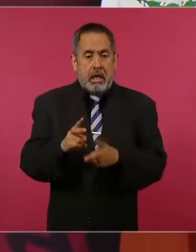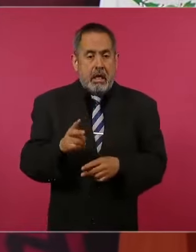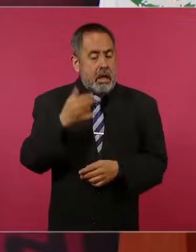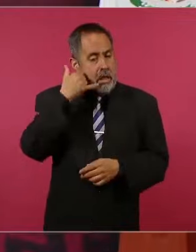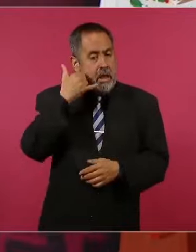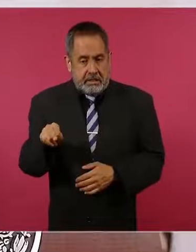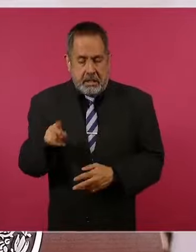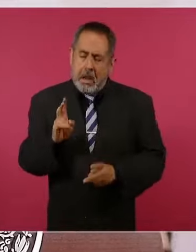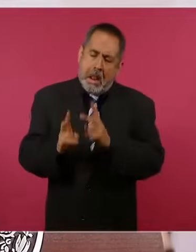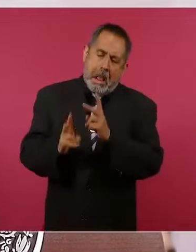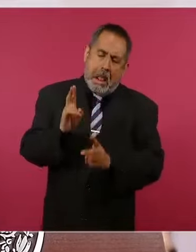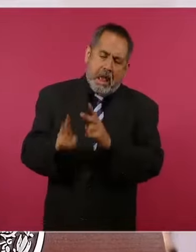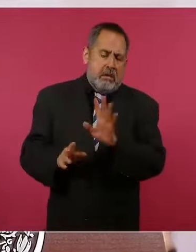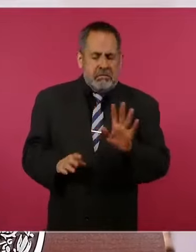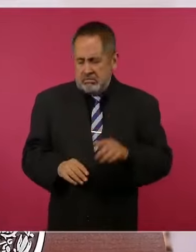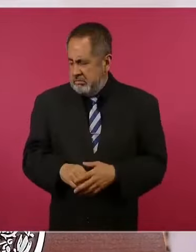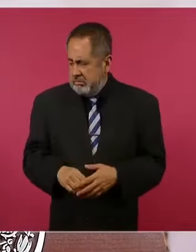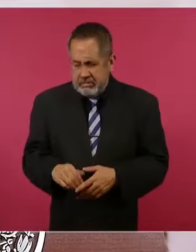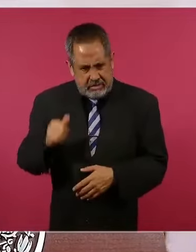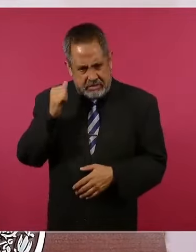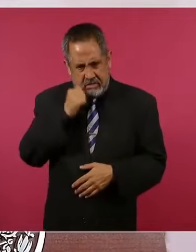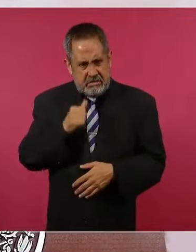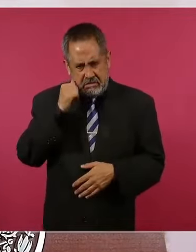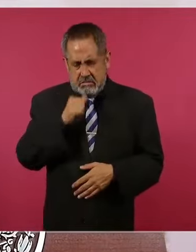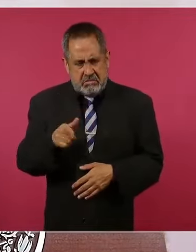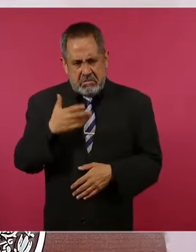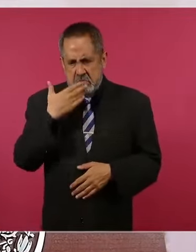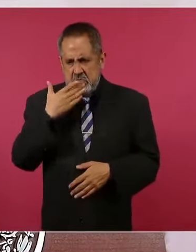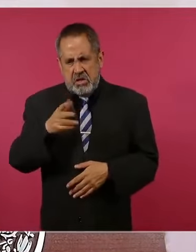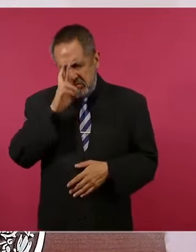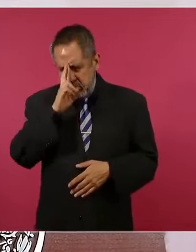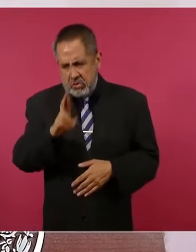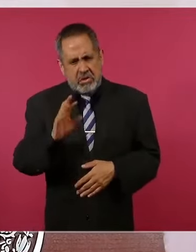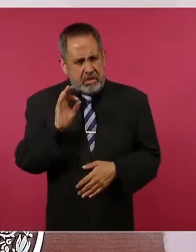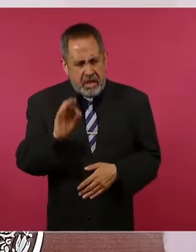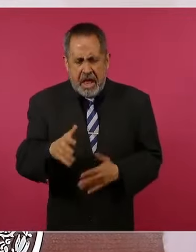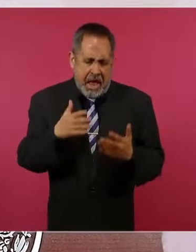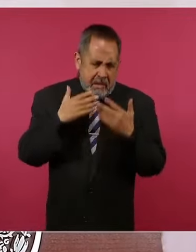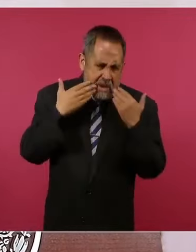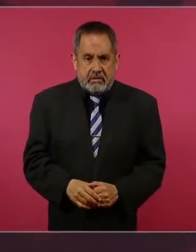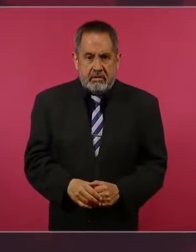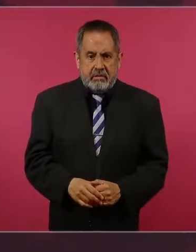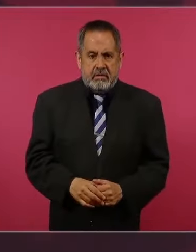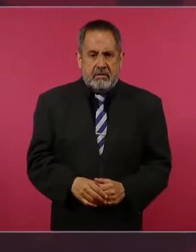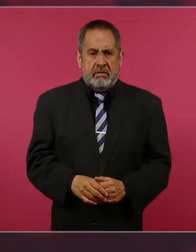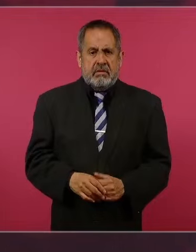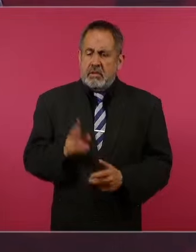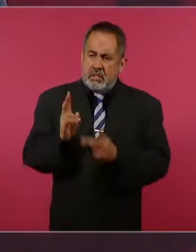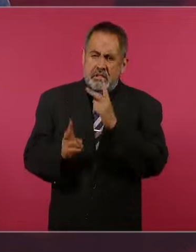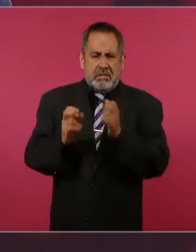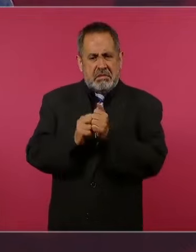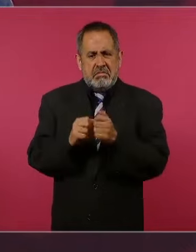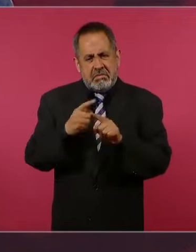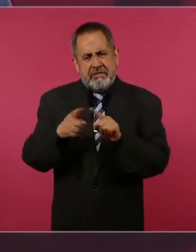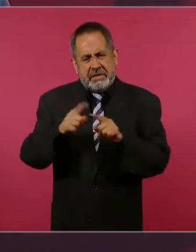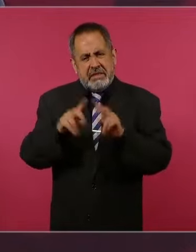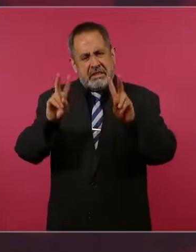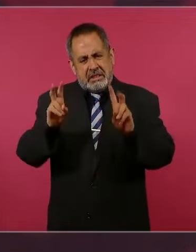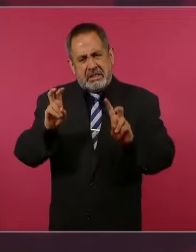presidente Biden, como siempre, siempre muy respetuoso, muy amable. Hablamos de muchos